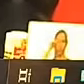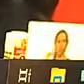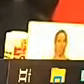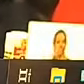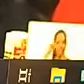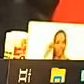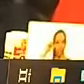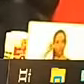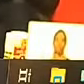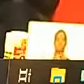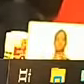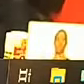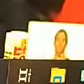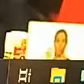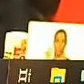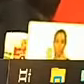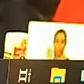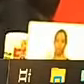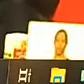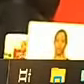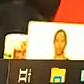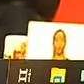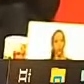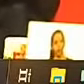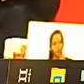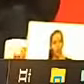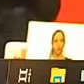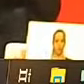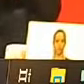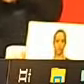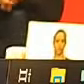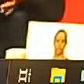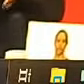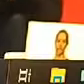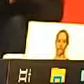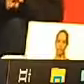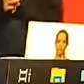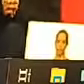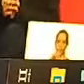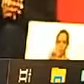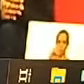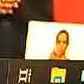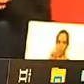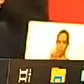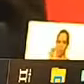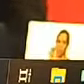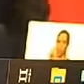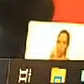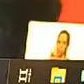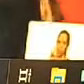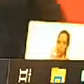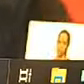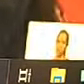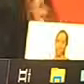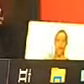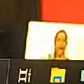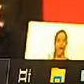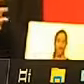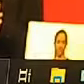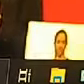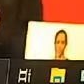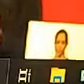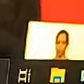Internacional de la Mujer. Y bueno, y saldrá una marcha desde la Plaza Morelos y terminará en frente del Panteón